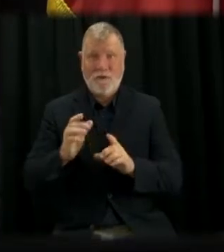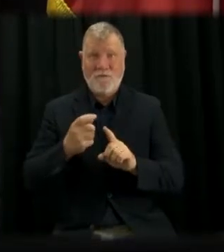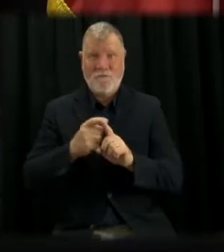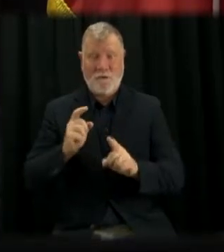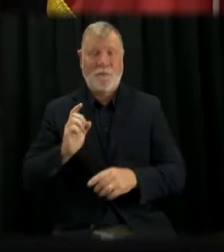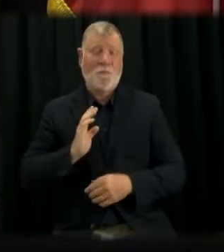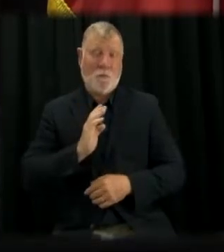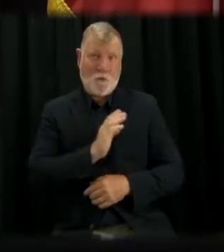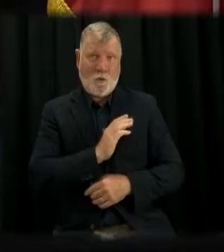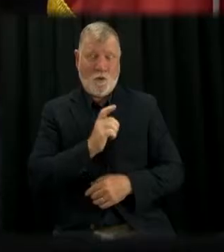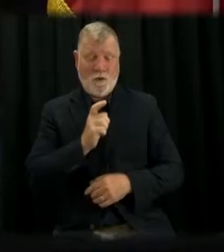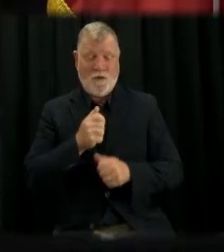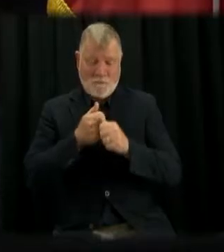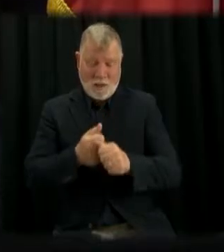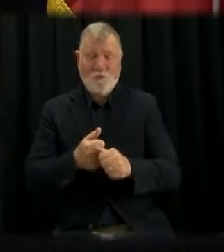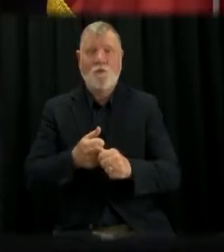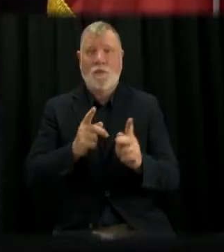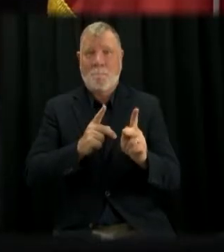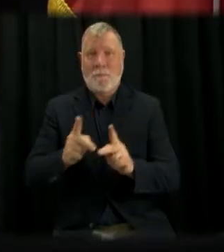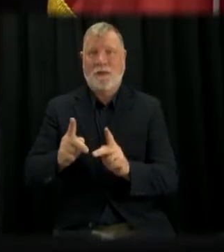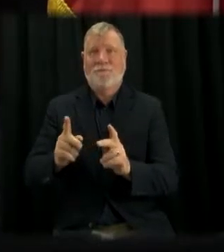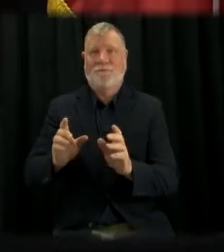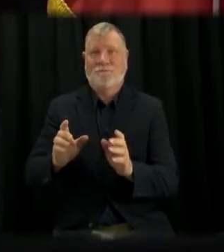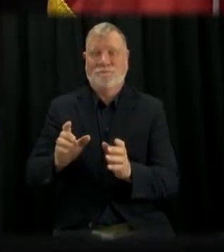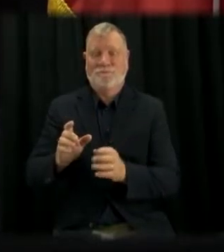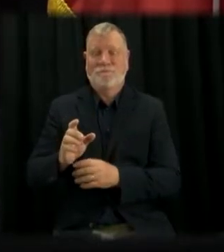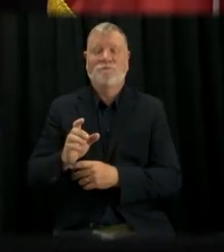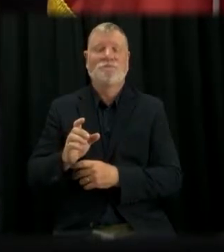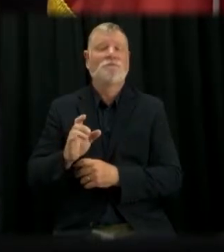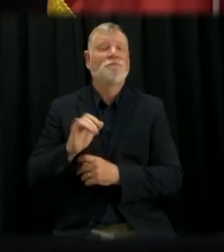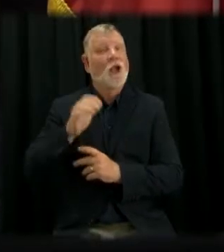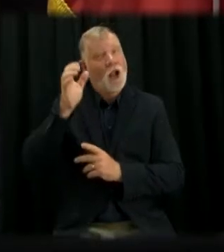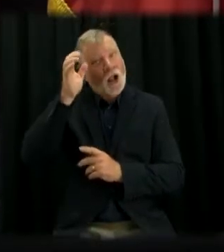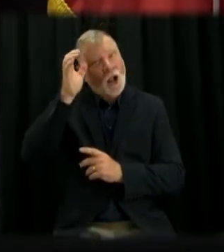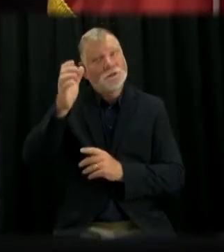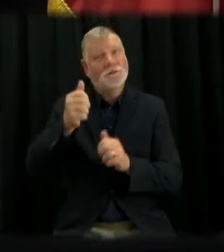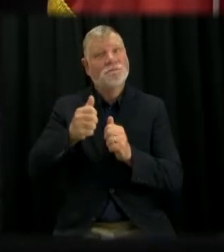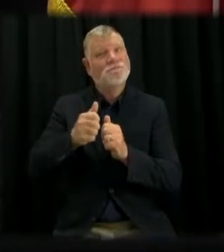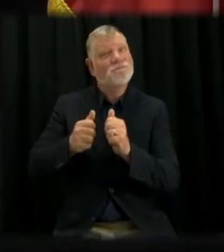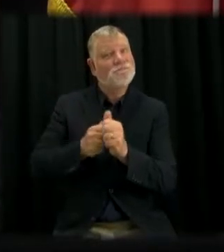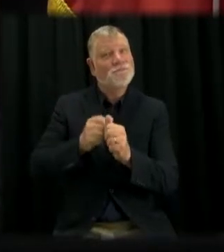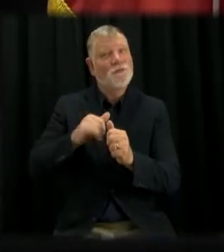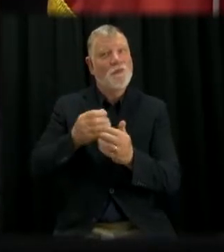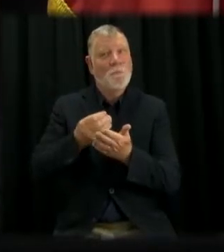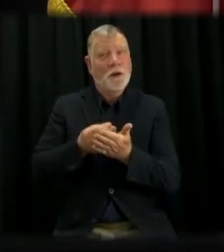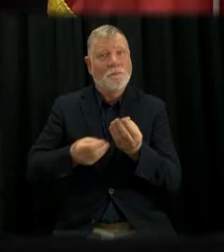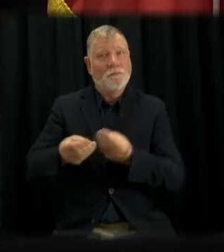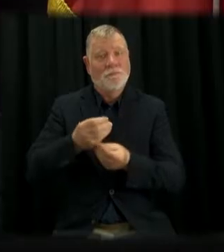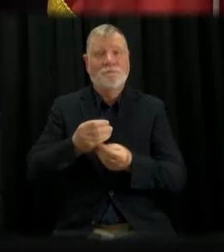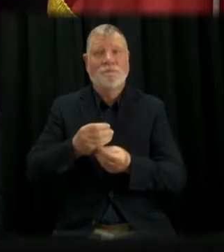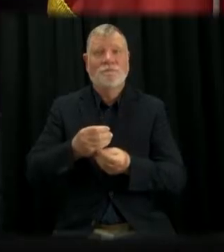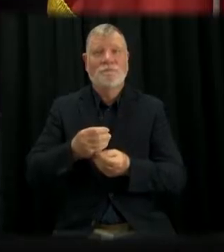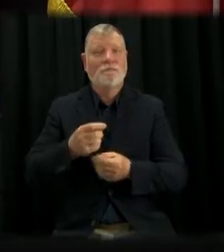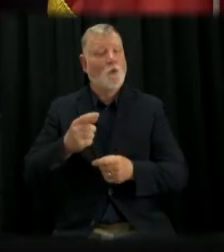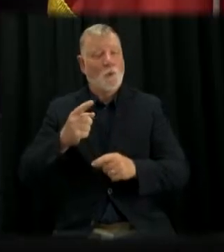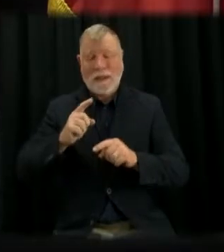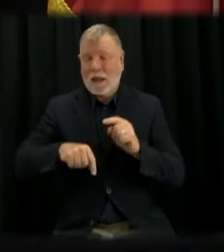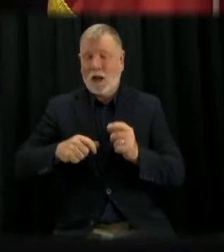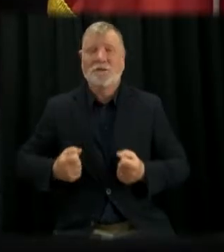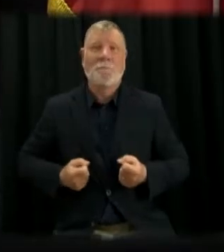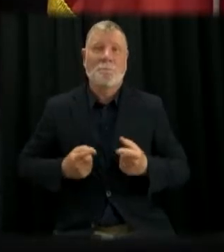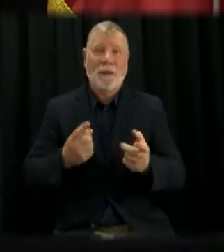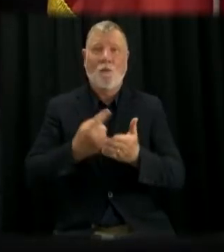un presupuesto preparado por la Junta según el plan fiscal. El concepto detrás del presupuesto es bastante sencillo. No puede haber gastos que no